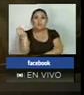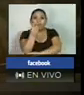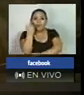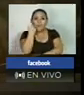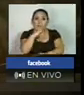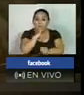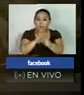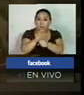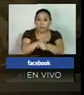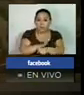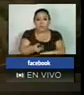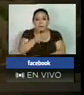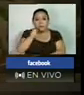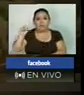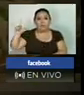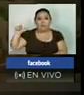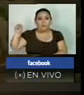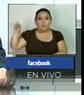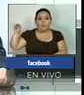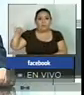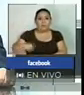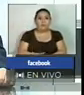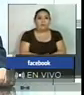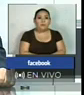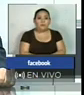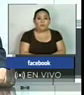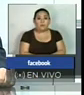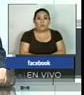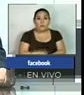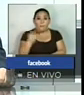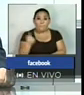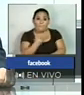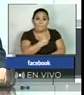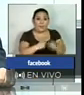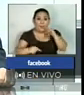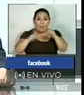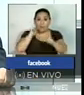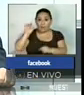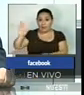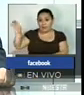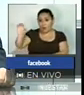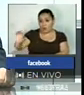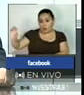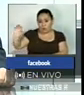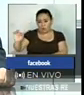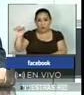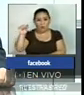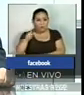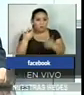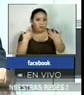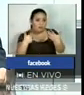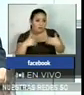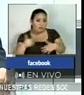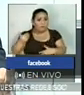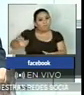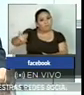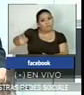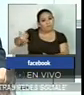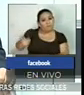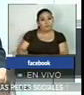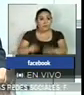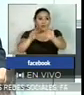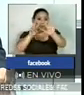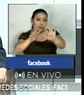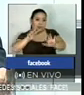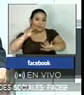varios dirigentes europeos han pedido hoy en el 75 aniversario del fin de la